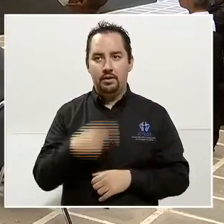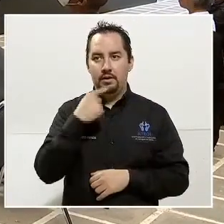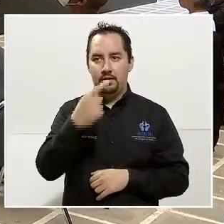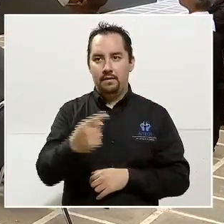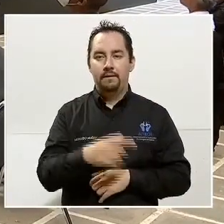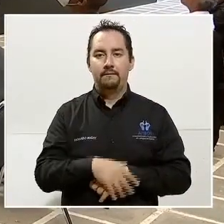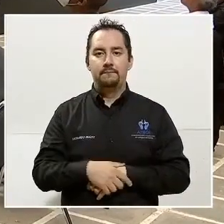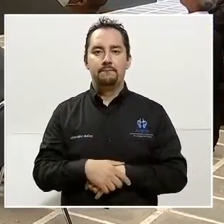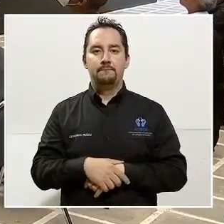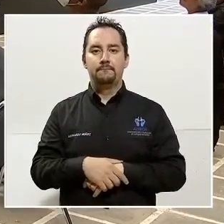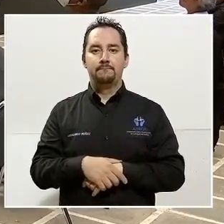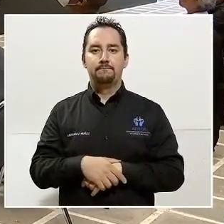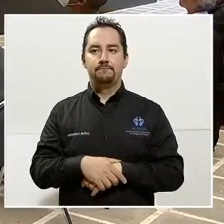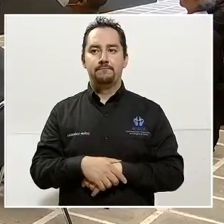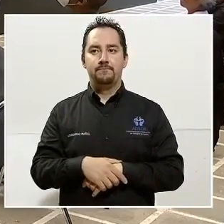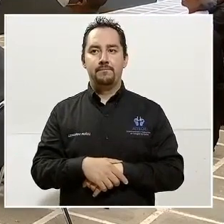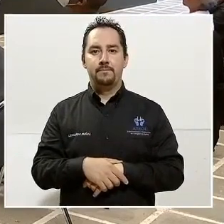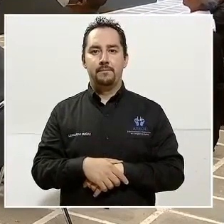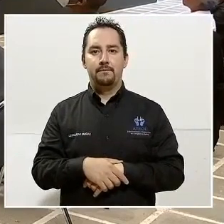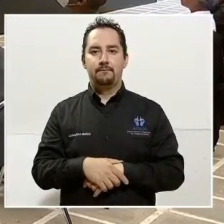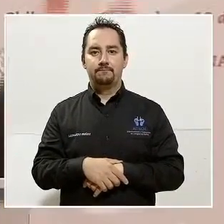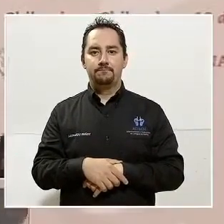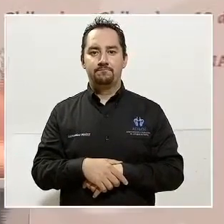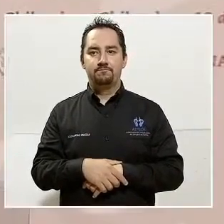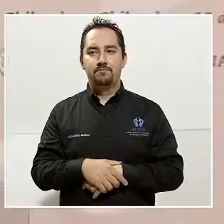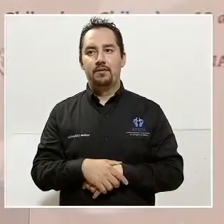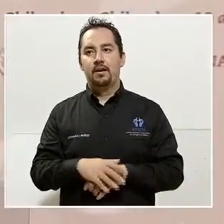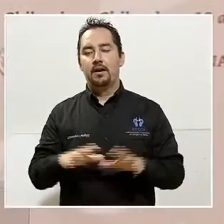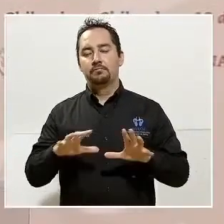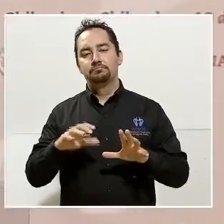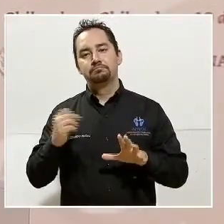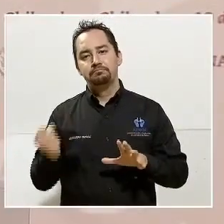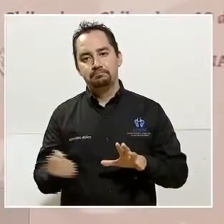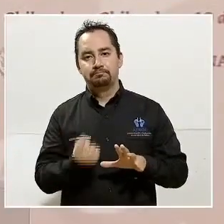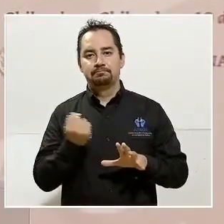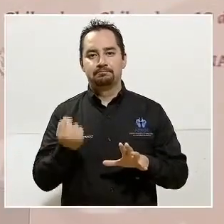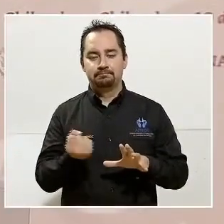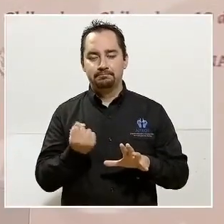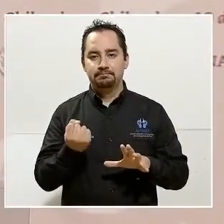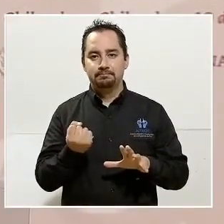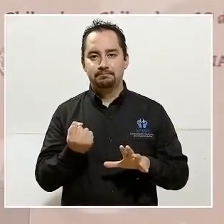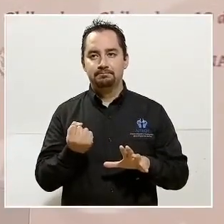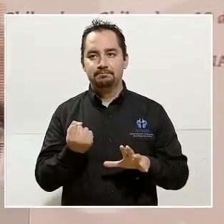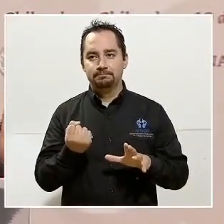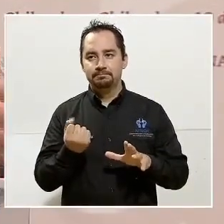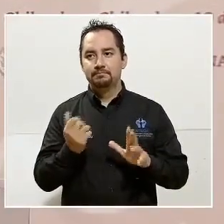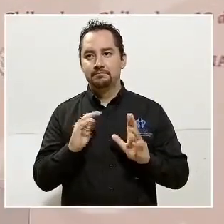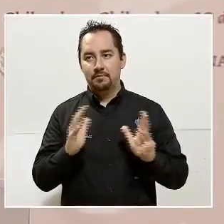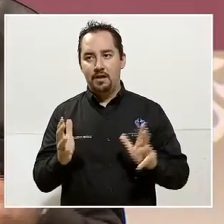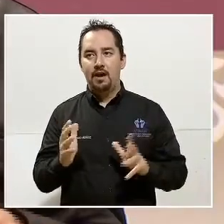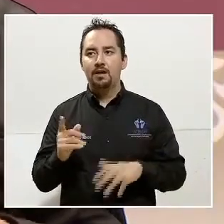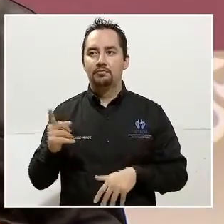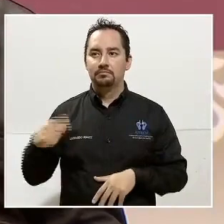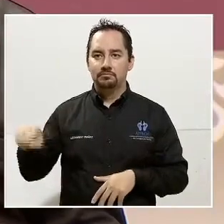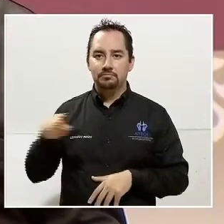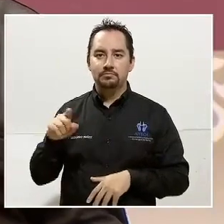¿Sí? Y afortunadamente los